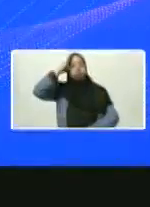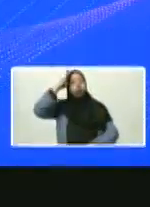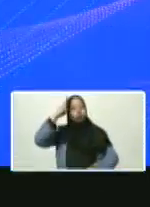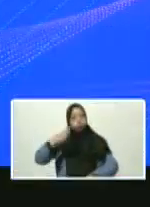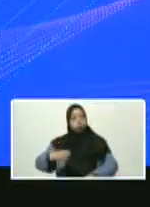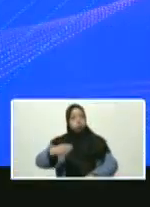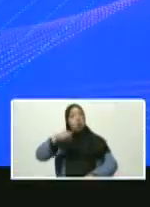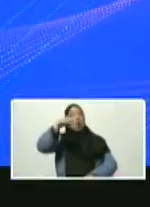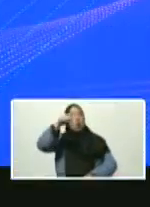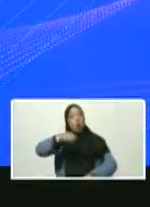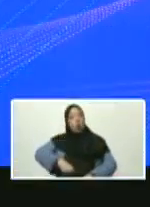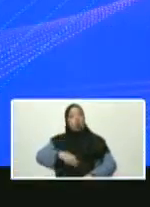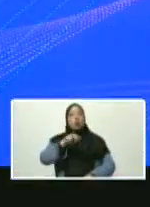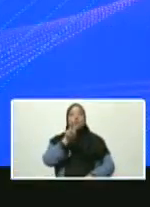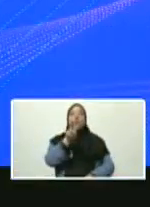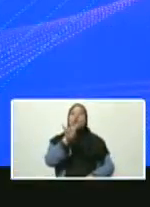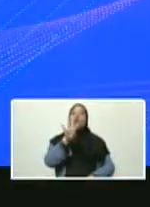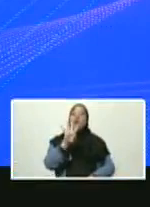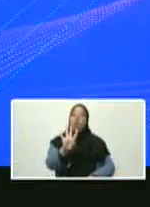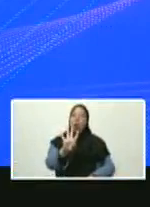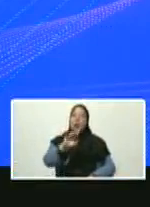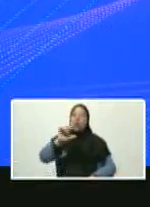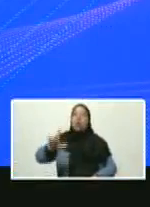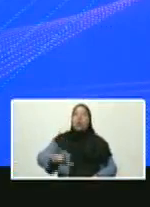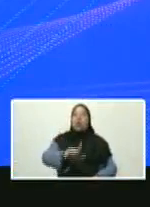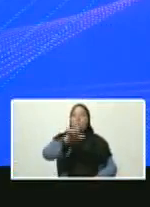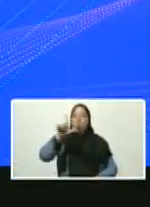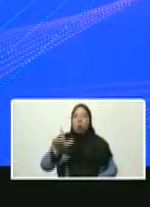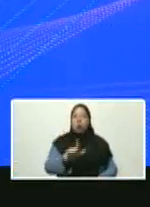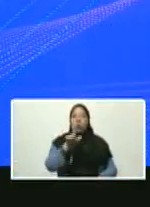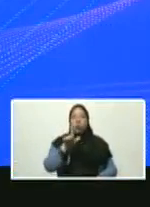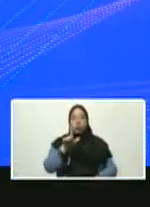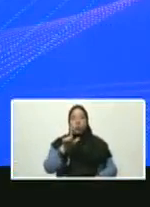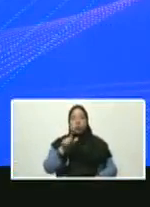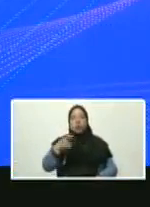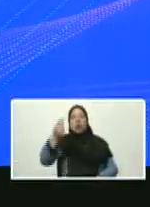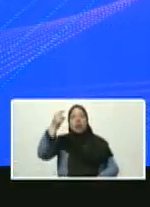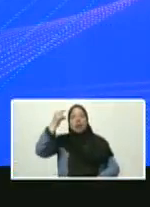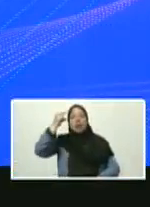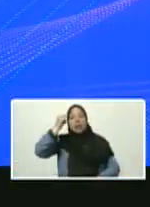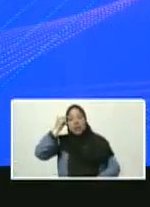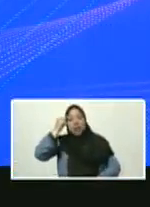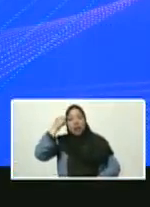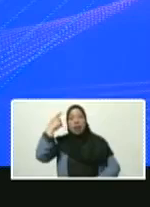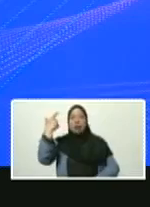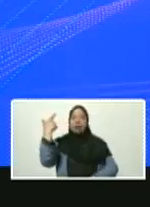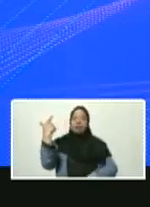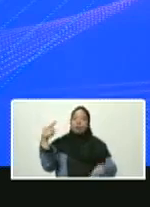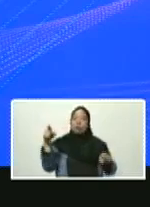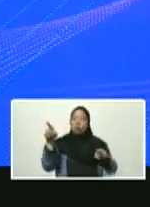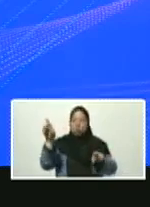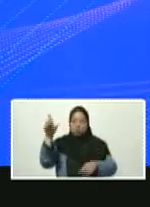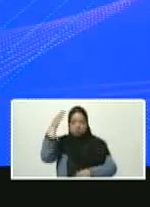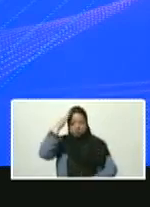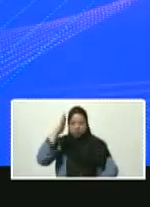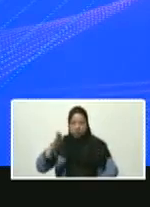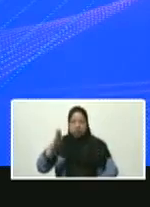Precisamente hoy, 24 de julio, día de nuestra gloriosa Armada